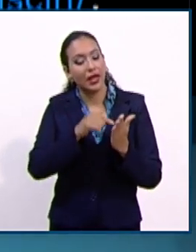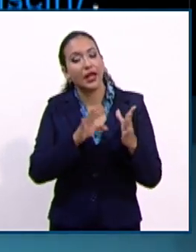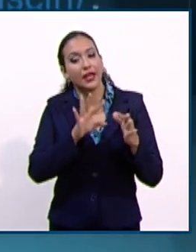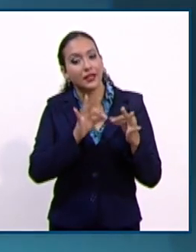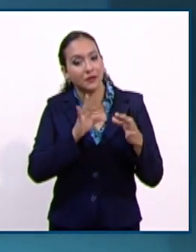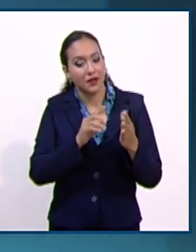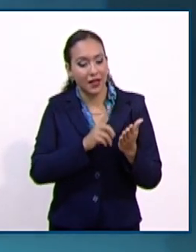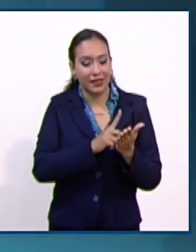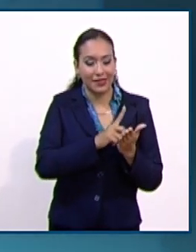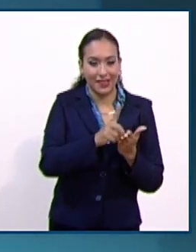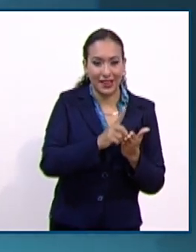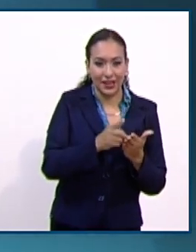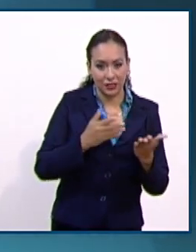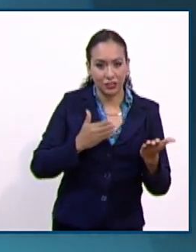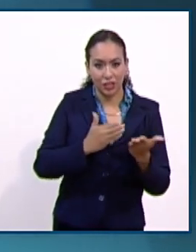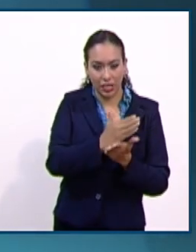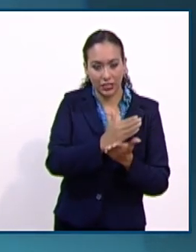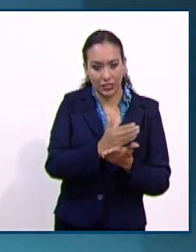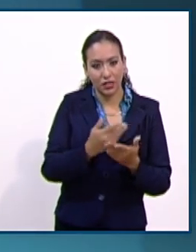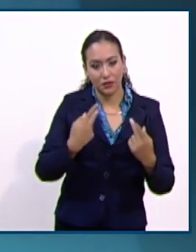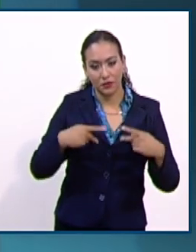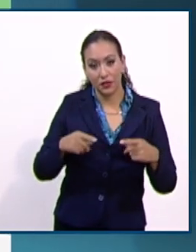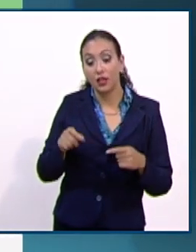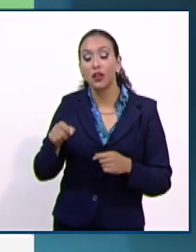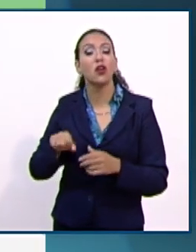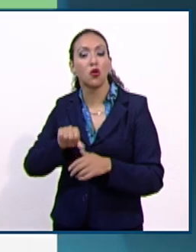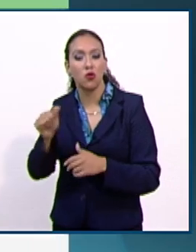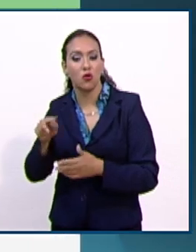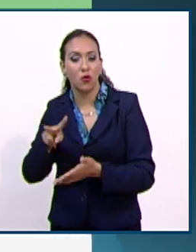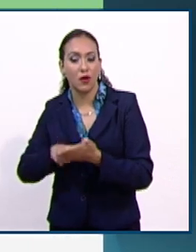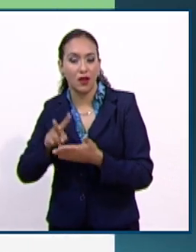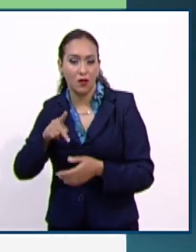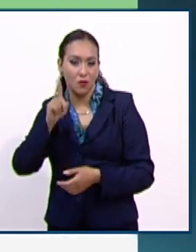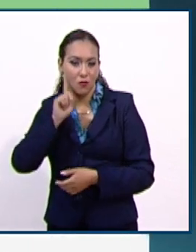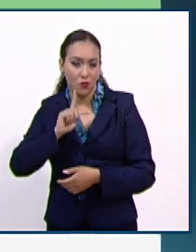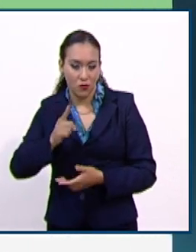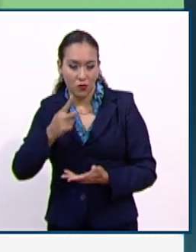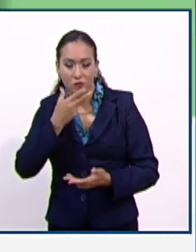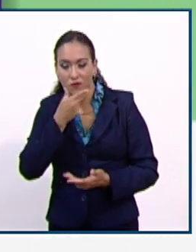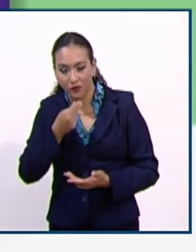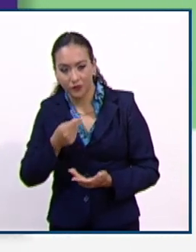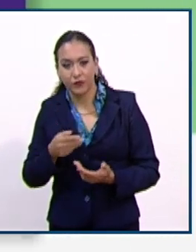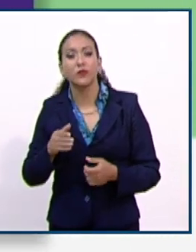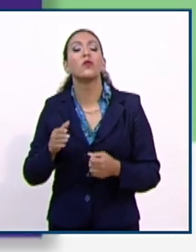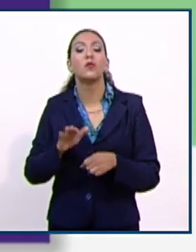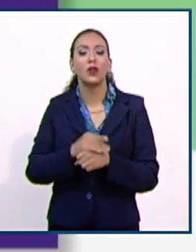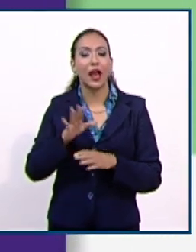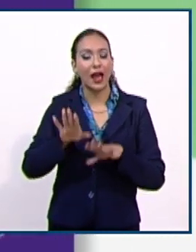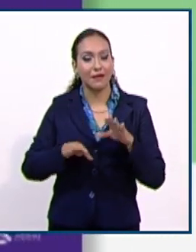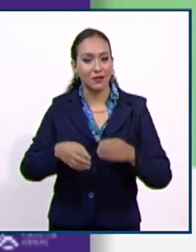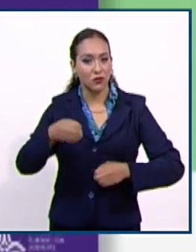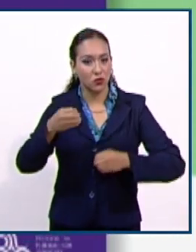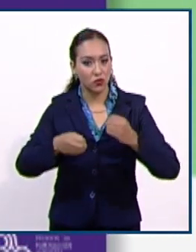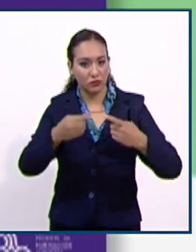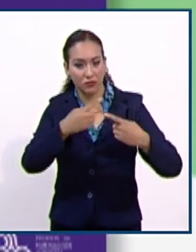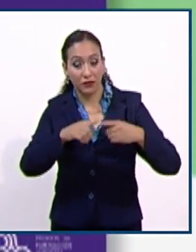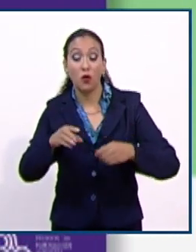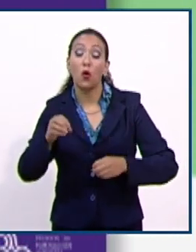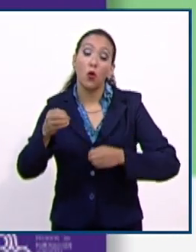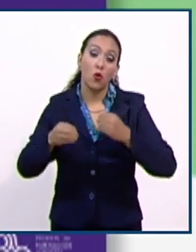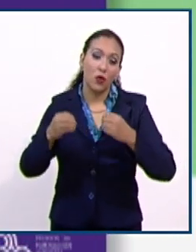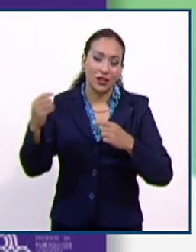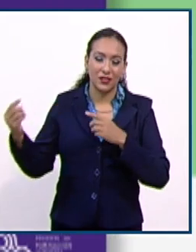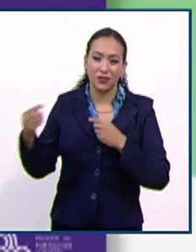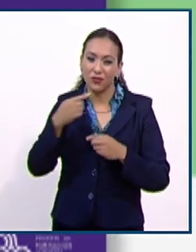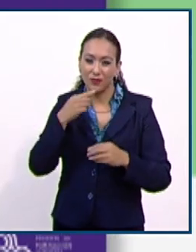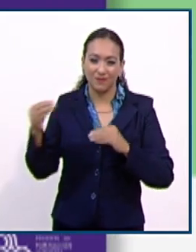derecho administrativo y el género al estudiar casos concretos en juicios contenciosos administrativos y juicios de amparo indirecto.